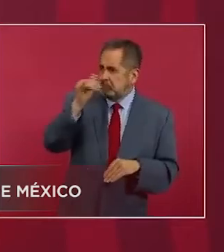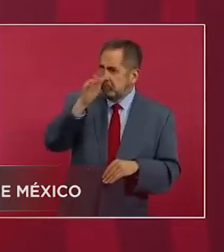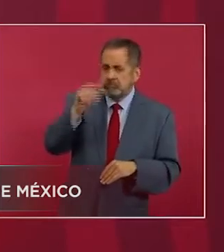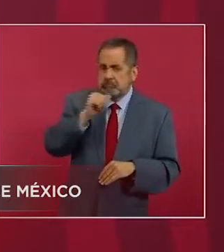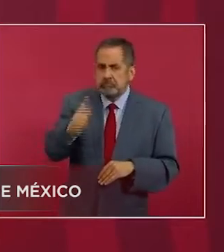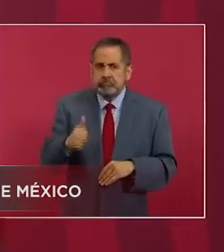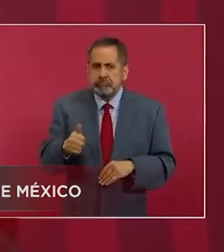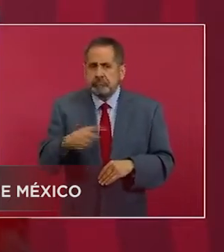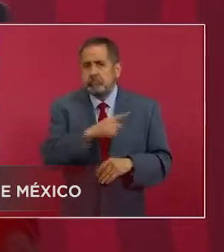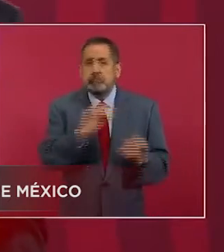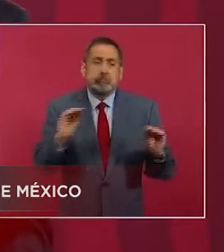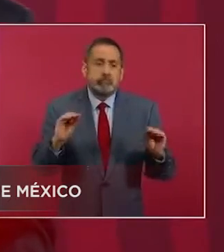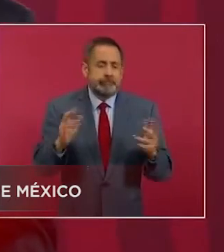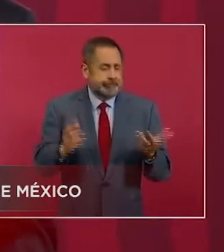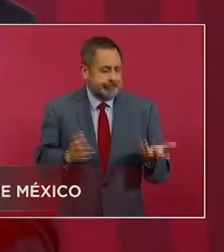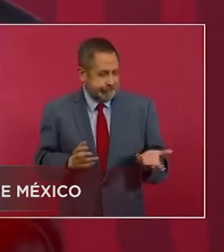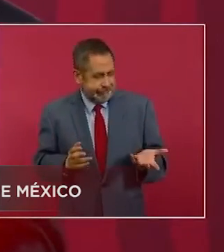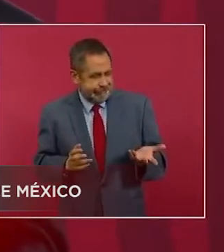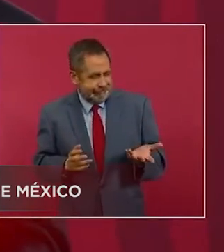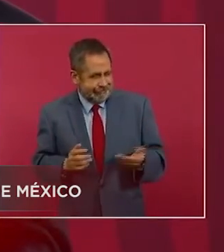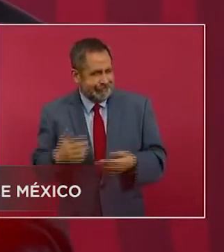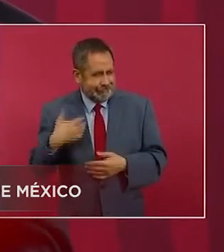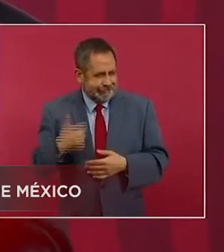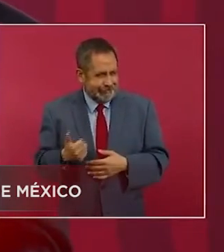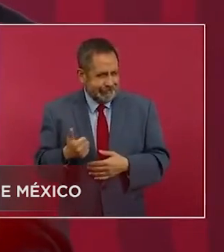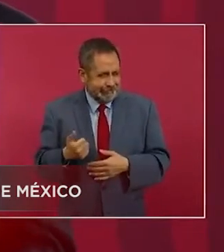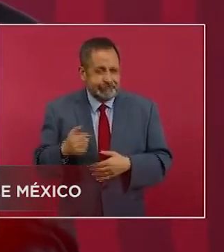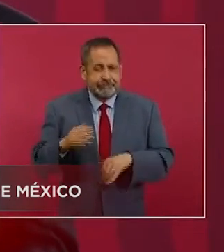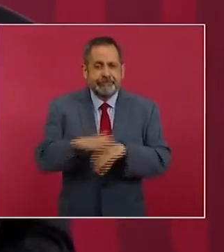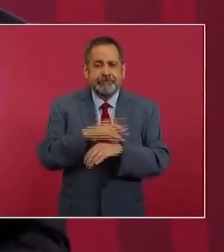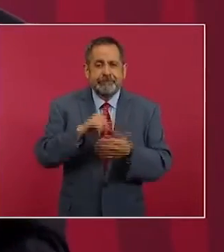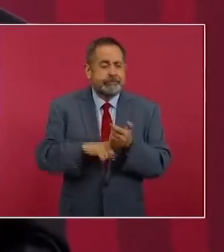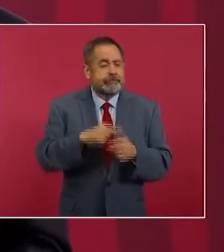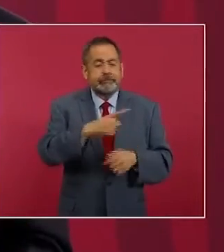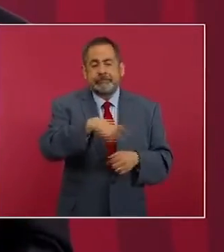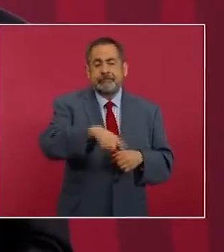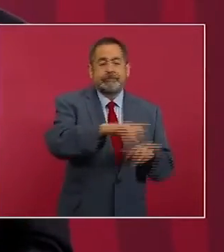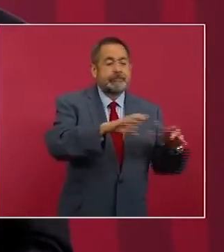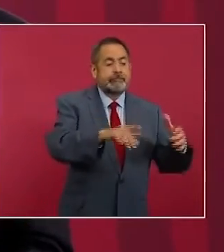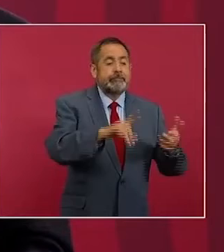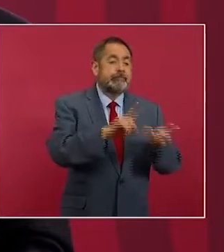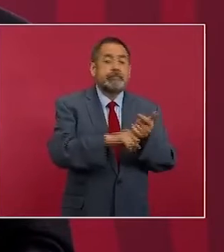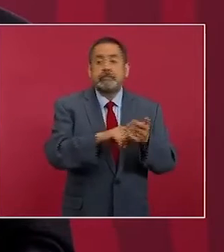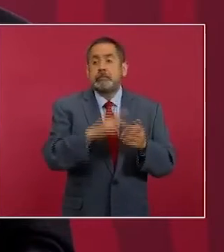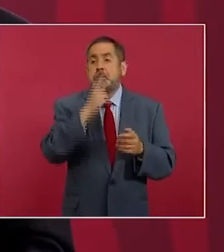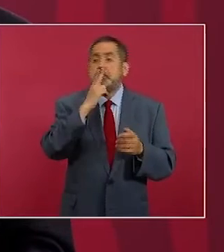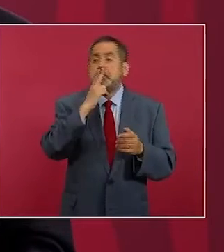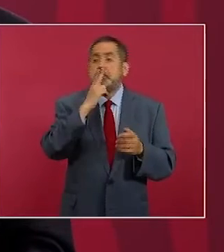porque así como hay ambientalistas